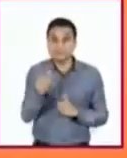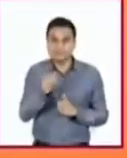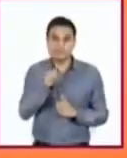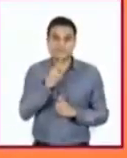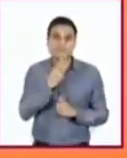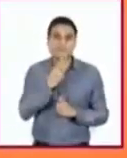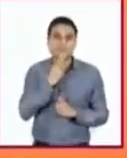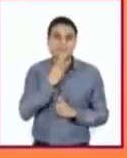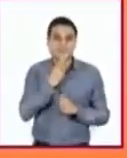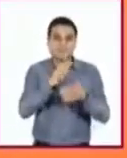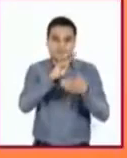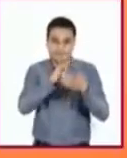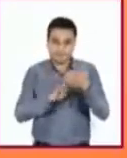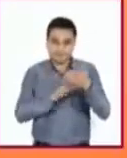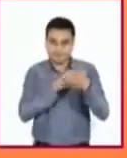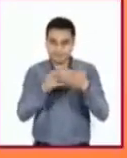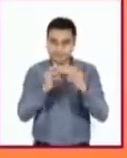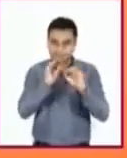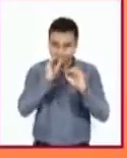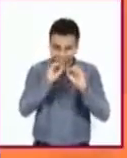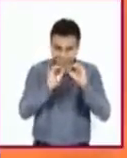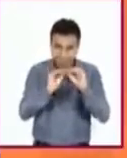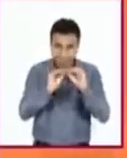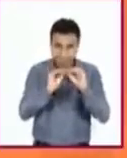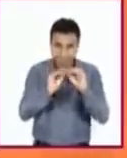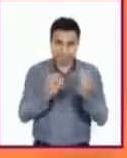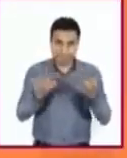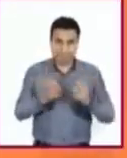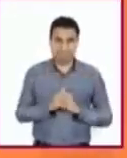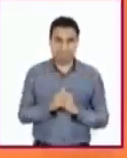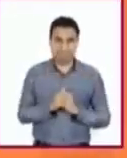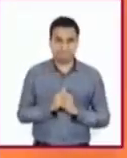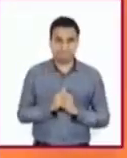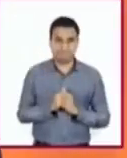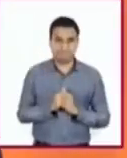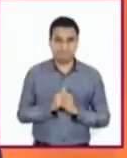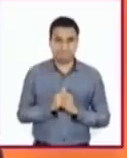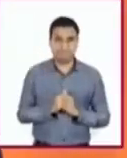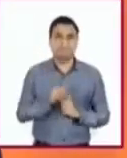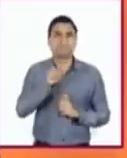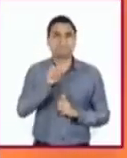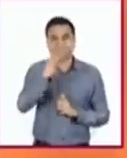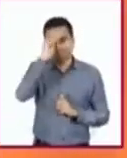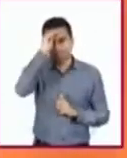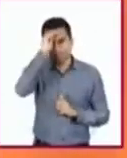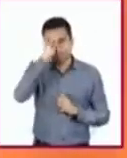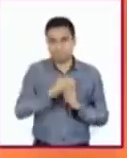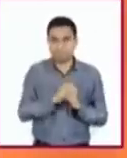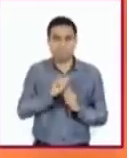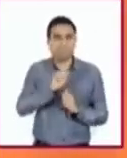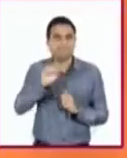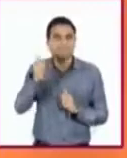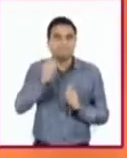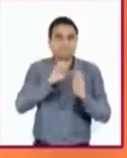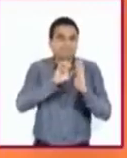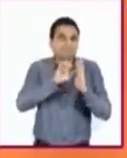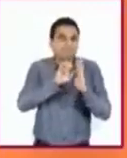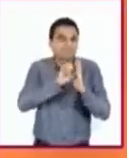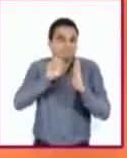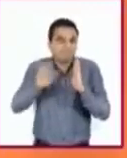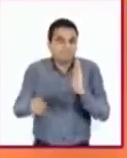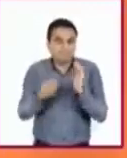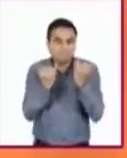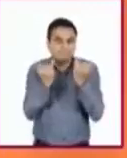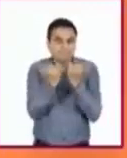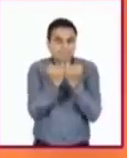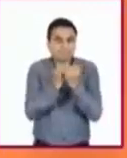esquema o tabla para ordenar los datos. Busca situaciones similares que ya hayas entendido anteriormente